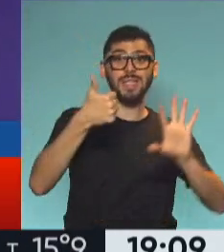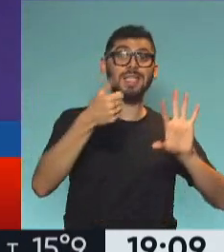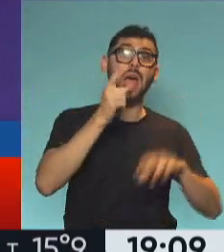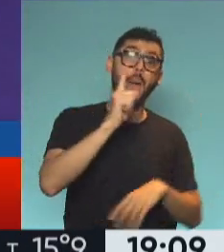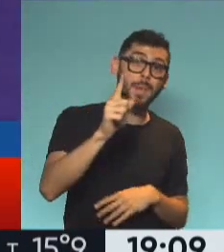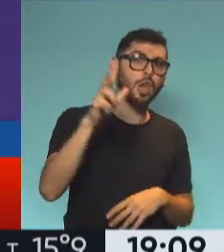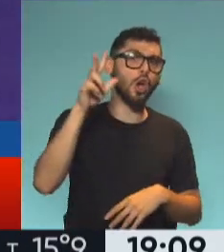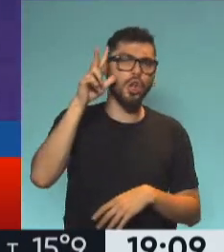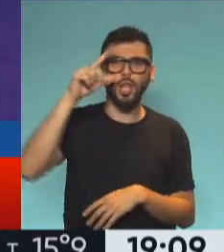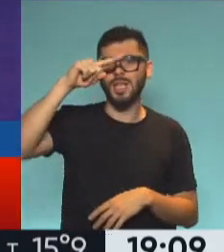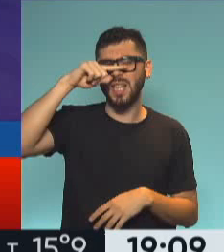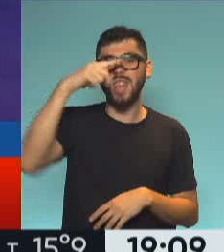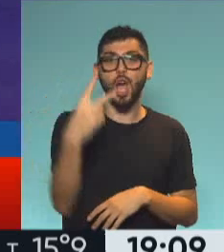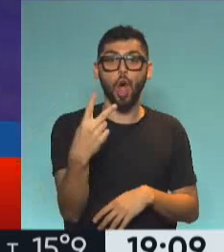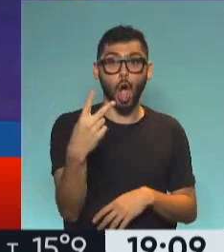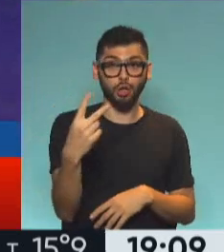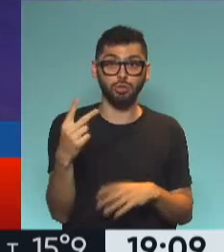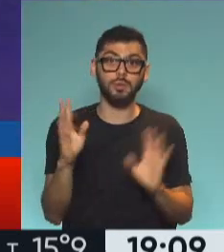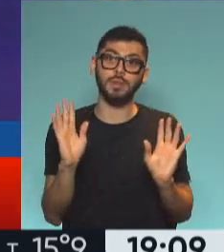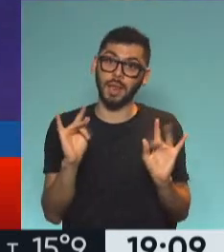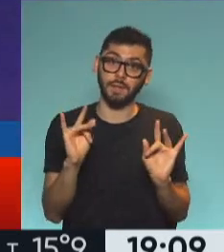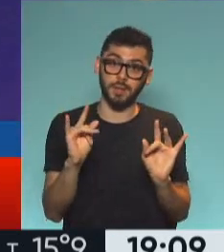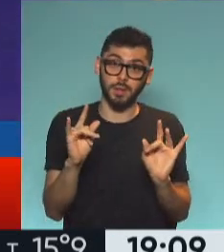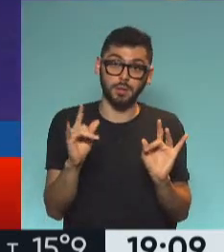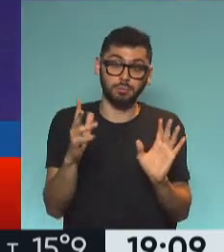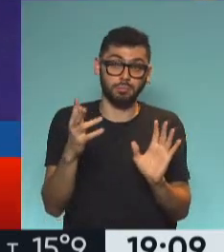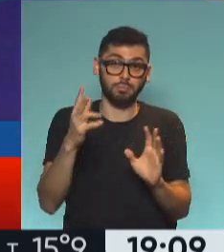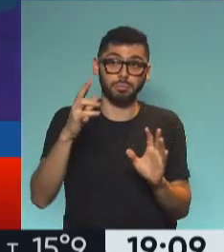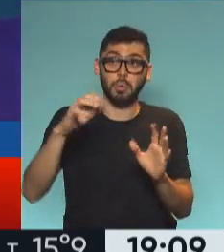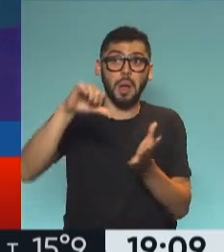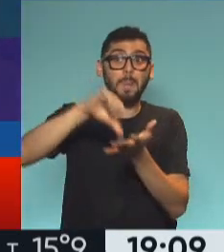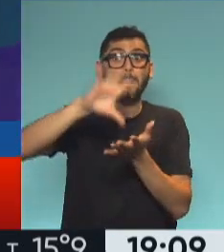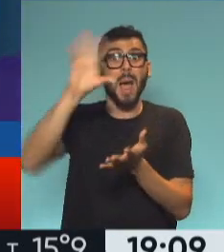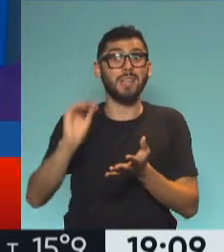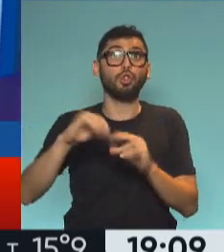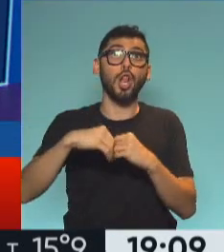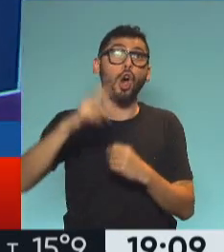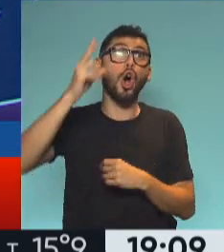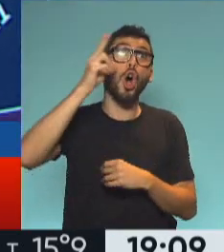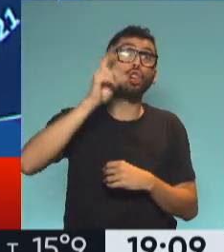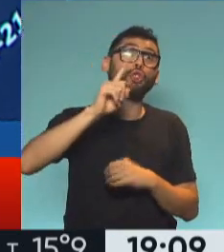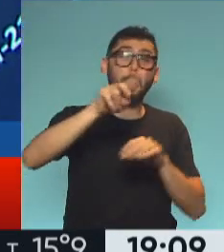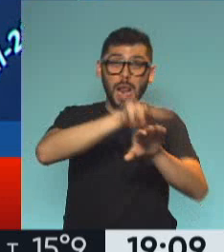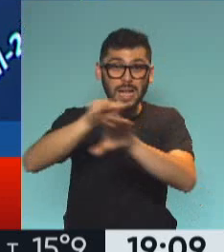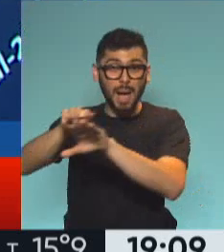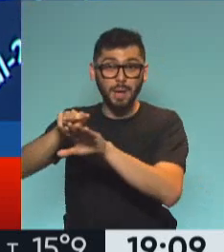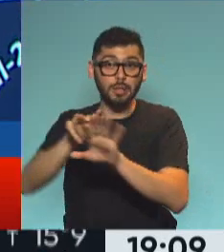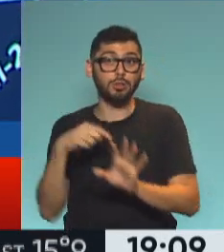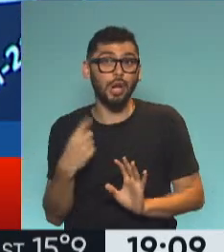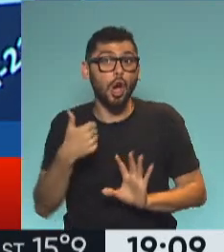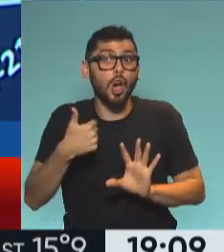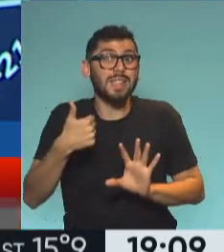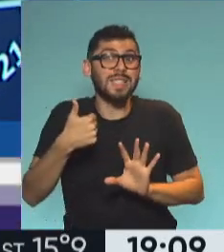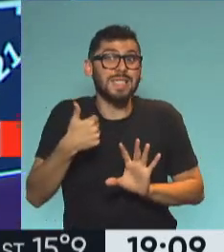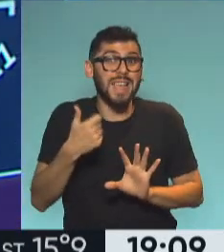6.872. ¿Sí? Estábamos complicados, como le dije ayer, hay 8.000 y pico de camas en el país, o sea que de terapia intensiva, o sea que estamos